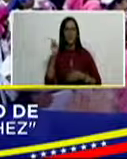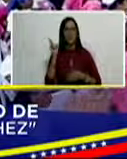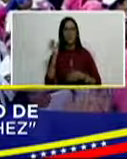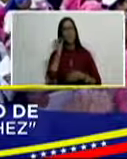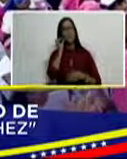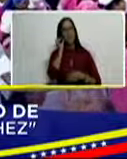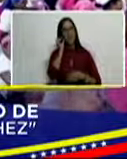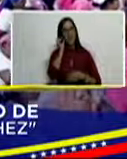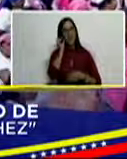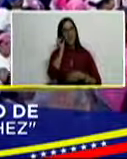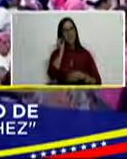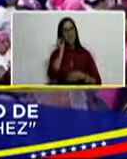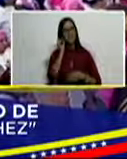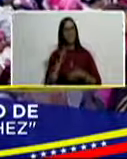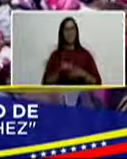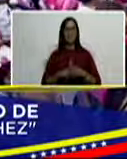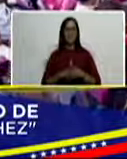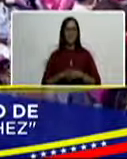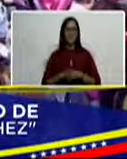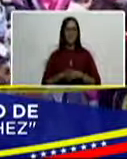Mujer.